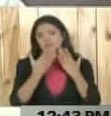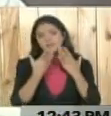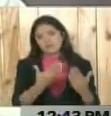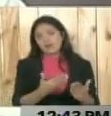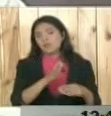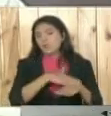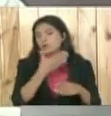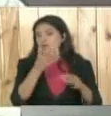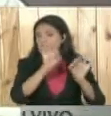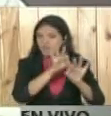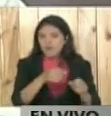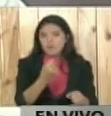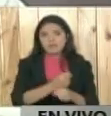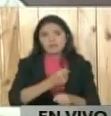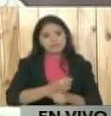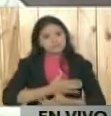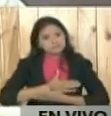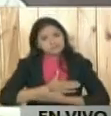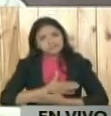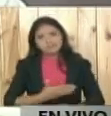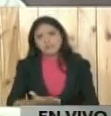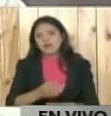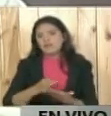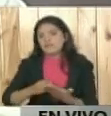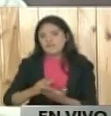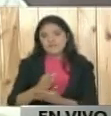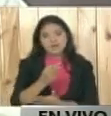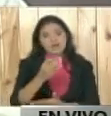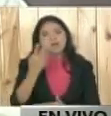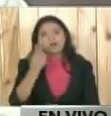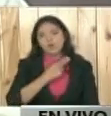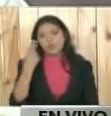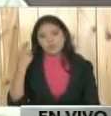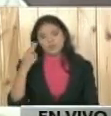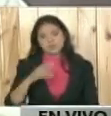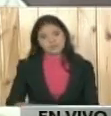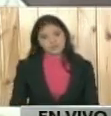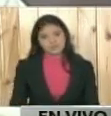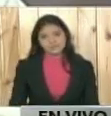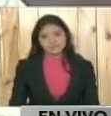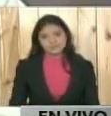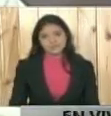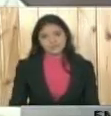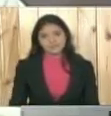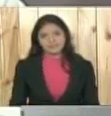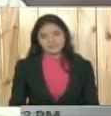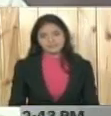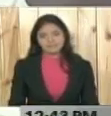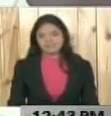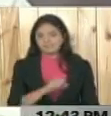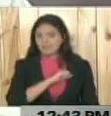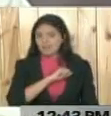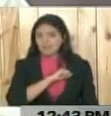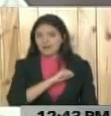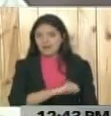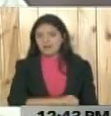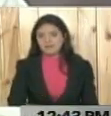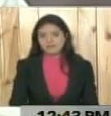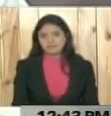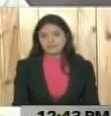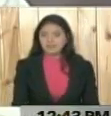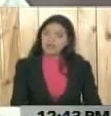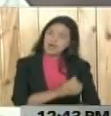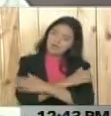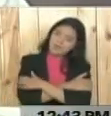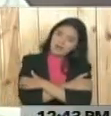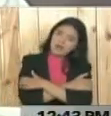lo que haces con desprendimiento, lealtad y compromiso. Mario no. Silva, camarada. Un abrazo muy